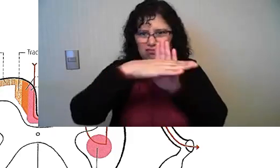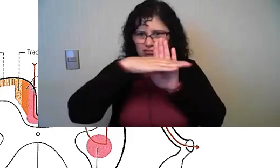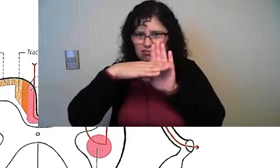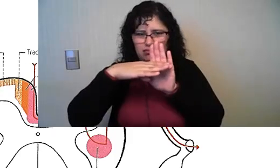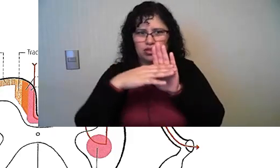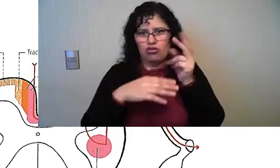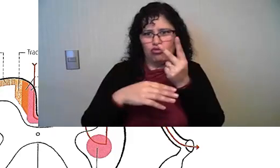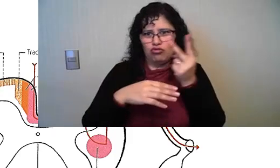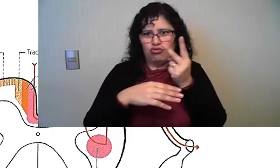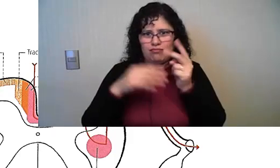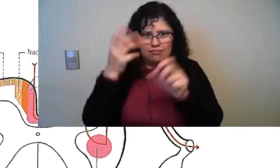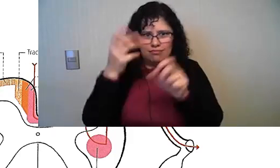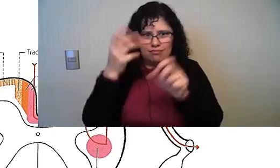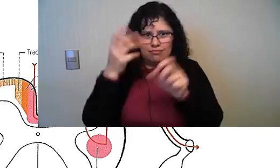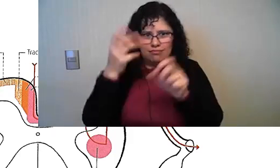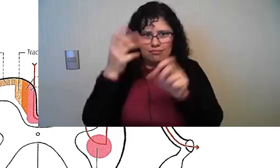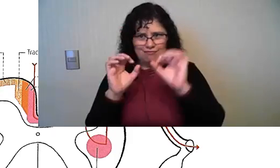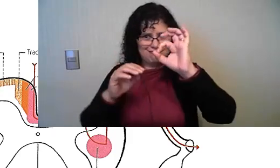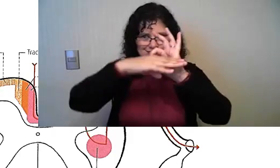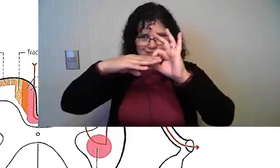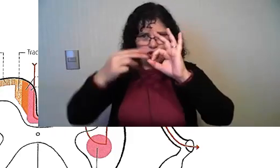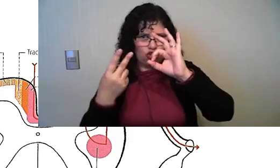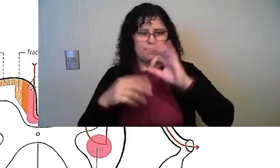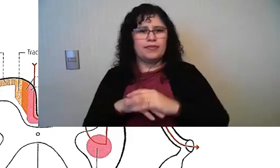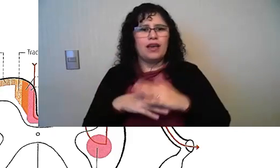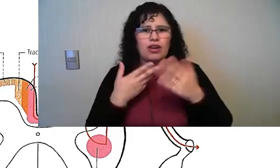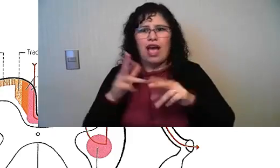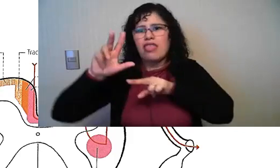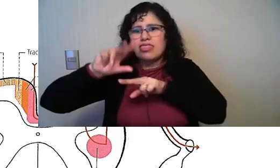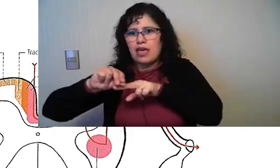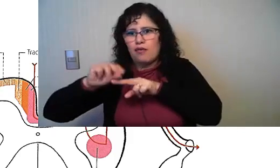de tracto. Uno de las células más antiguas o magno,